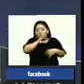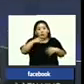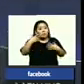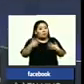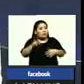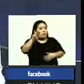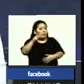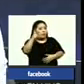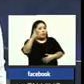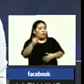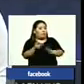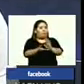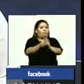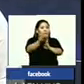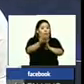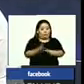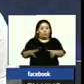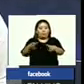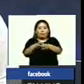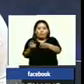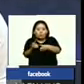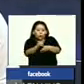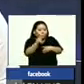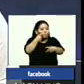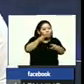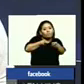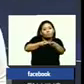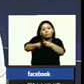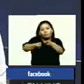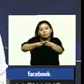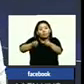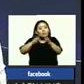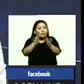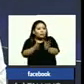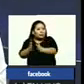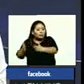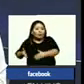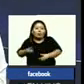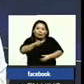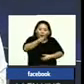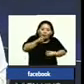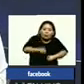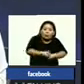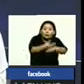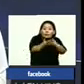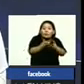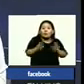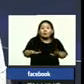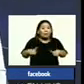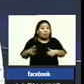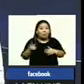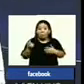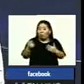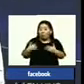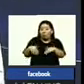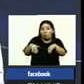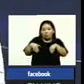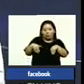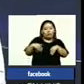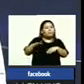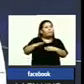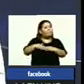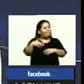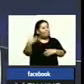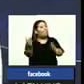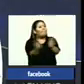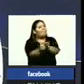tres días. Un grupo especial de monitoreo de preparación global emitió un informe que dice que la inacción tendrá graves